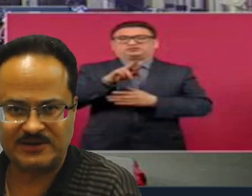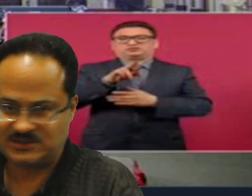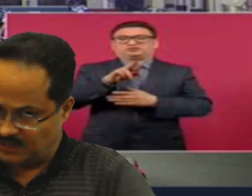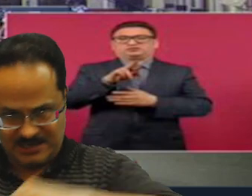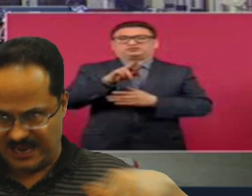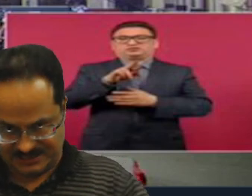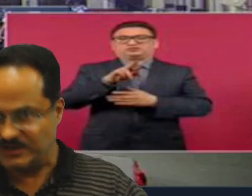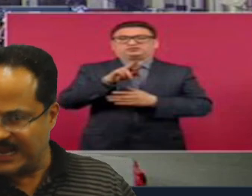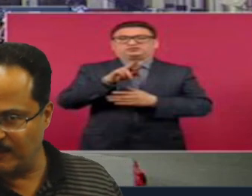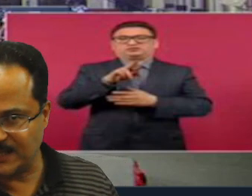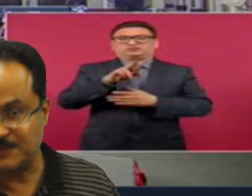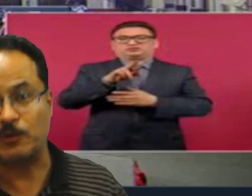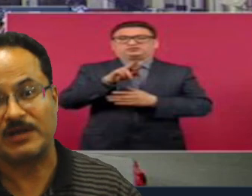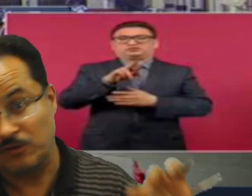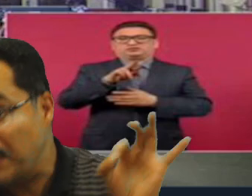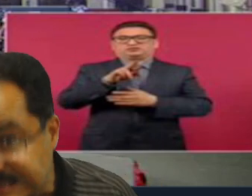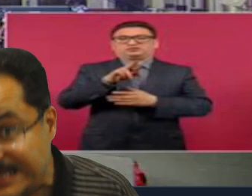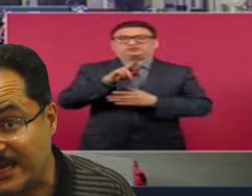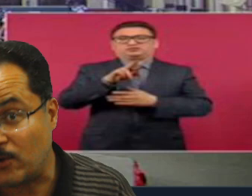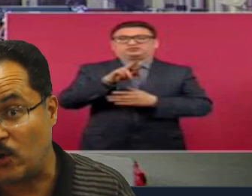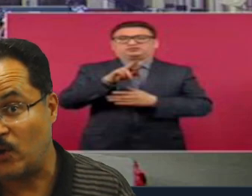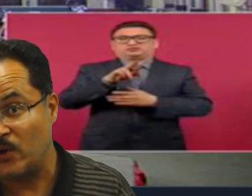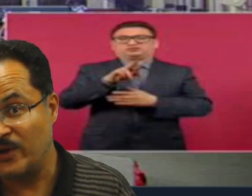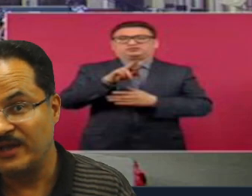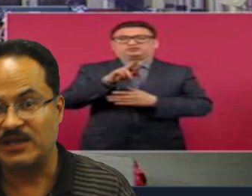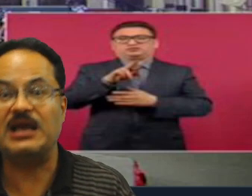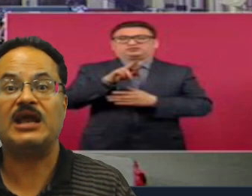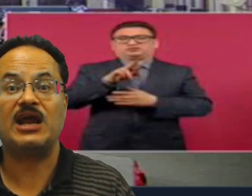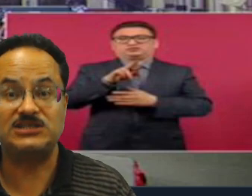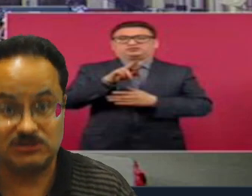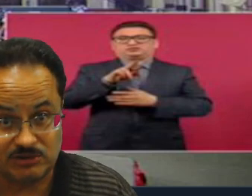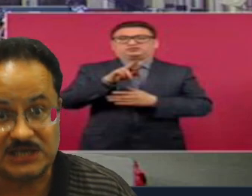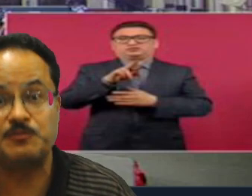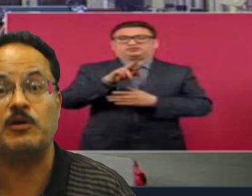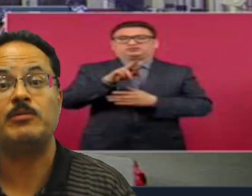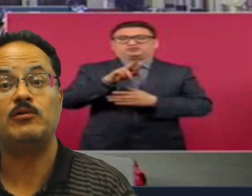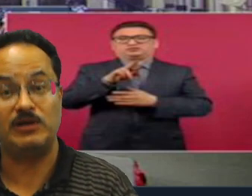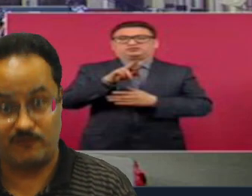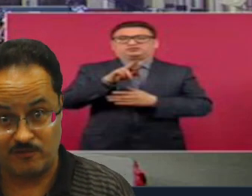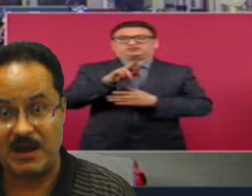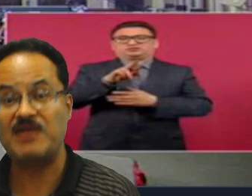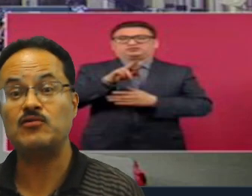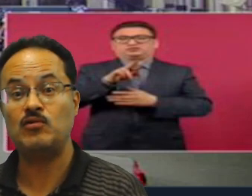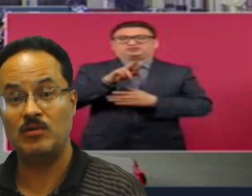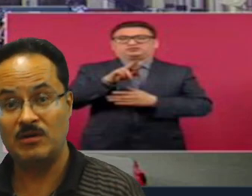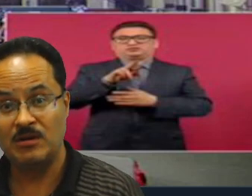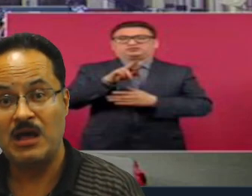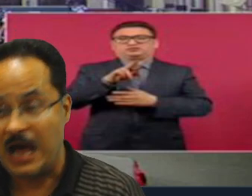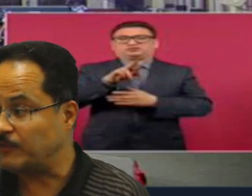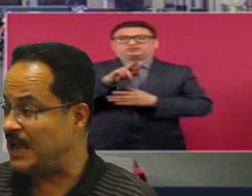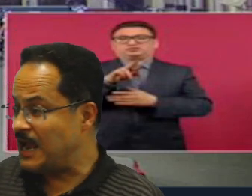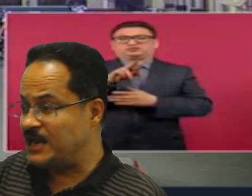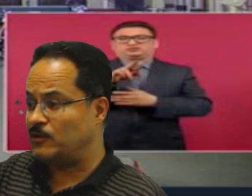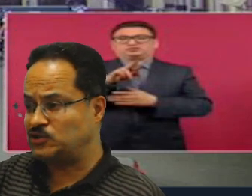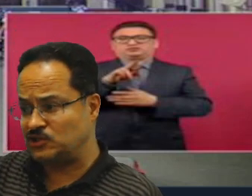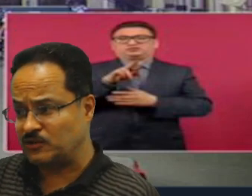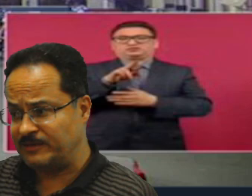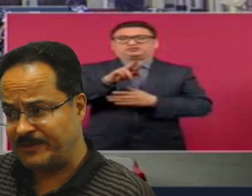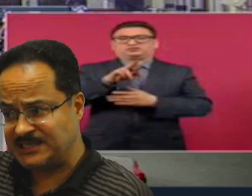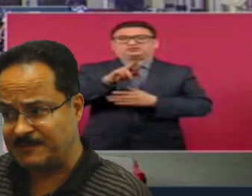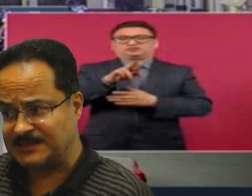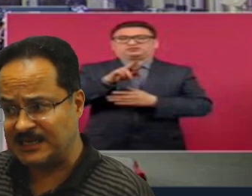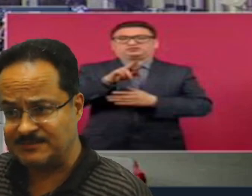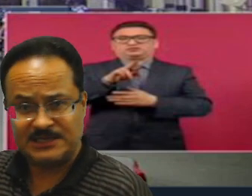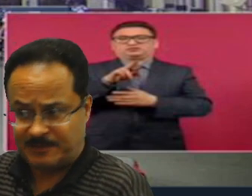de Derechos Humanos ya eso ya quedó atrás porque nomás él llegó y el ejército ya es pueblo uniformado Aunque haga negocios